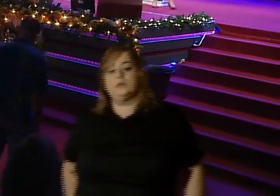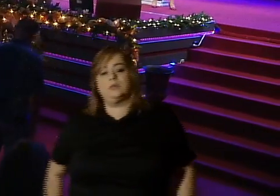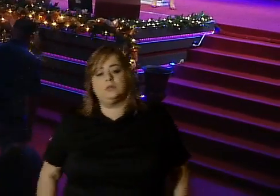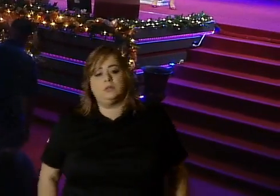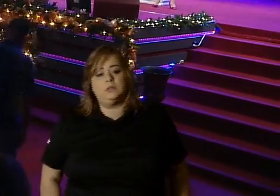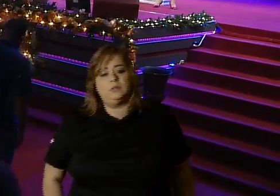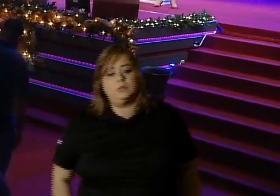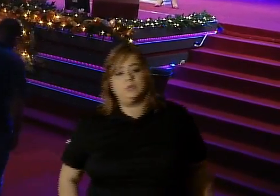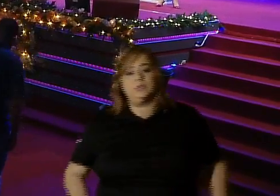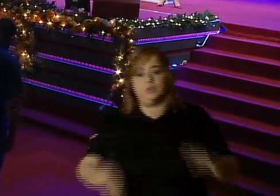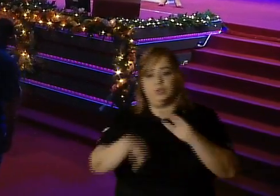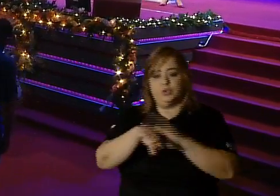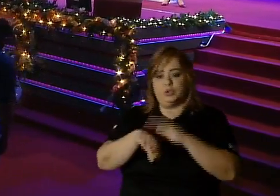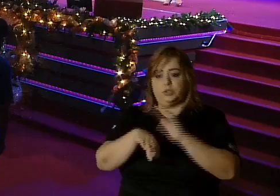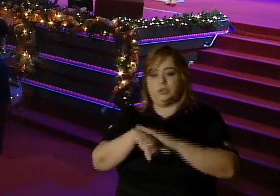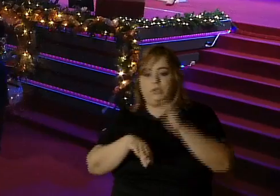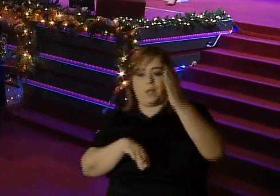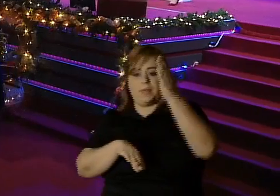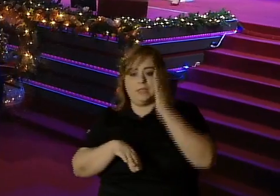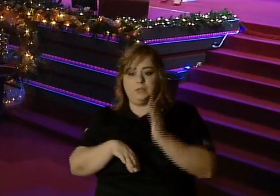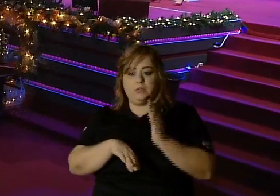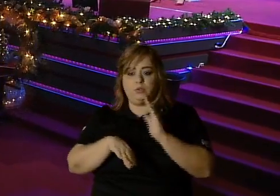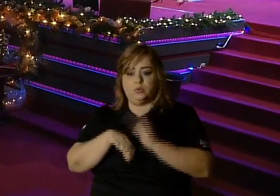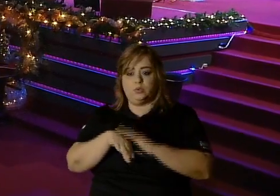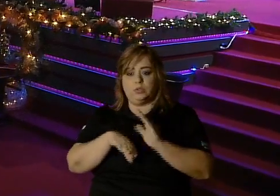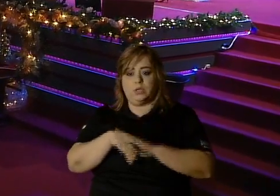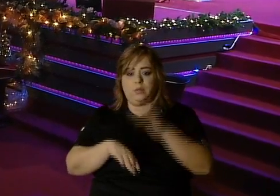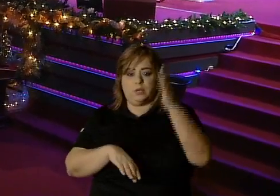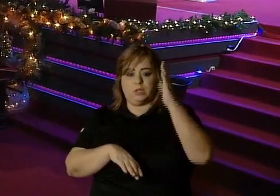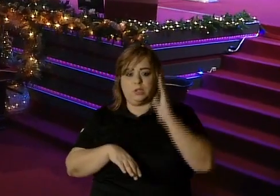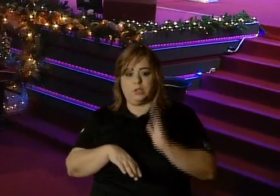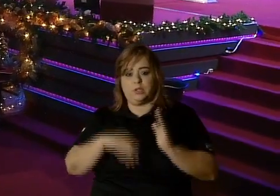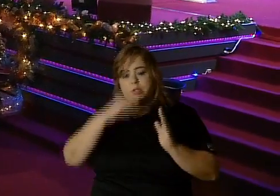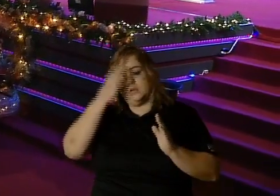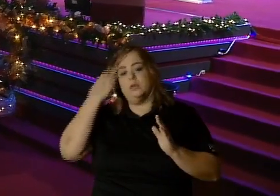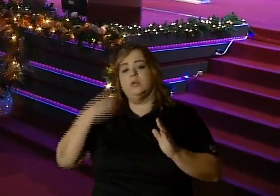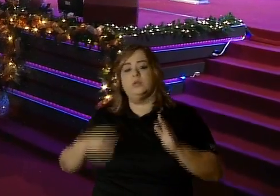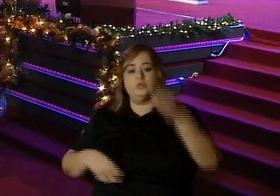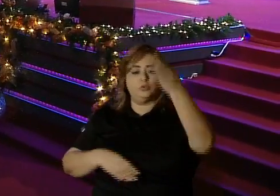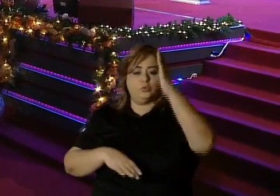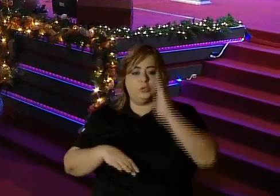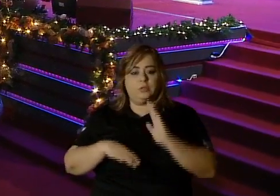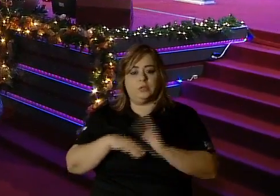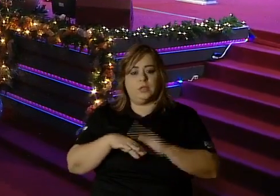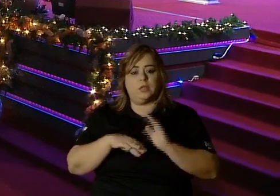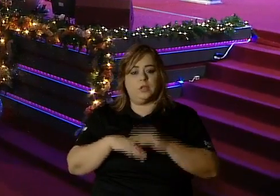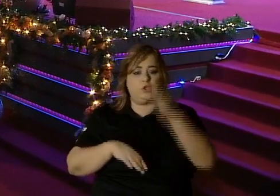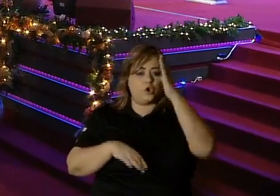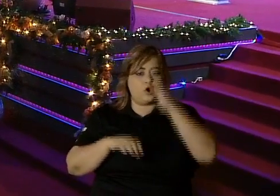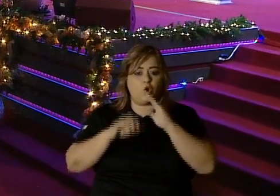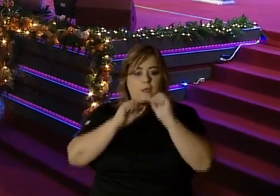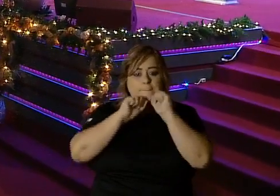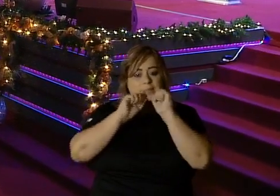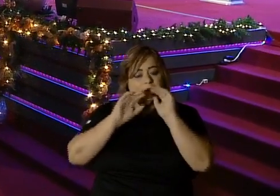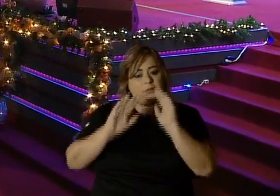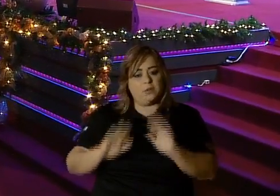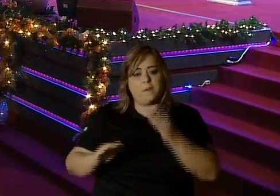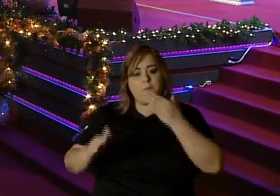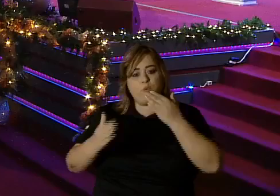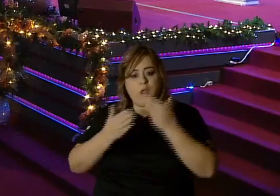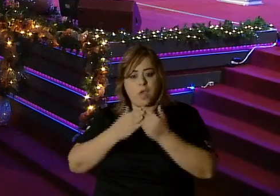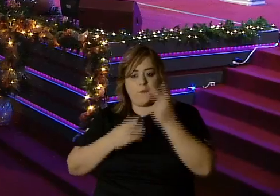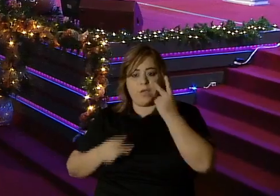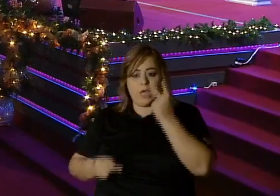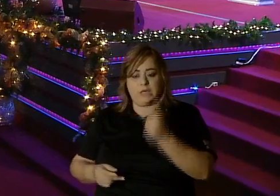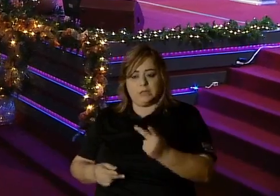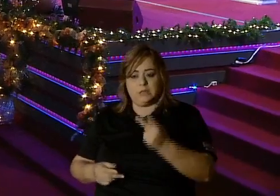Te llama el Señor, te llama el Señor. Dios bendiga esta pareja. Dios te bendiga, mi amor. Qué bueno verla. Qué bueno.